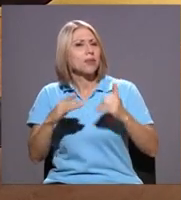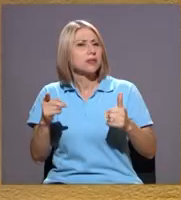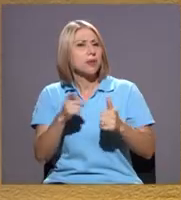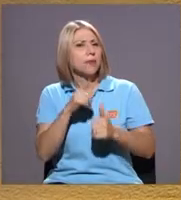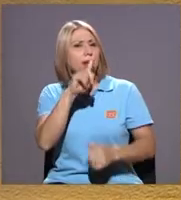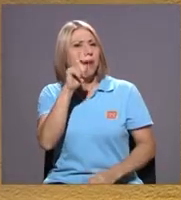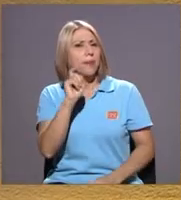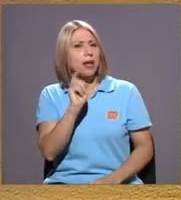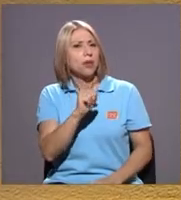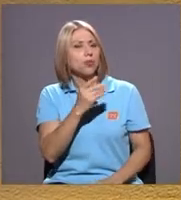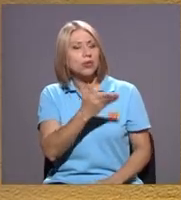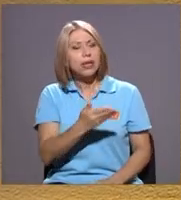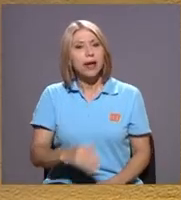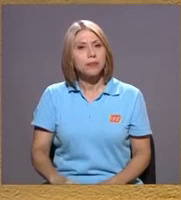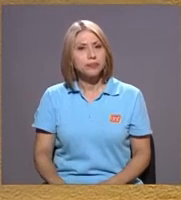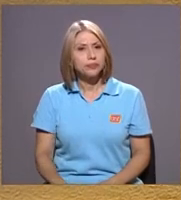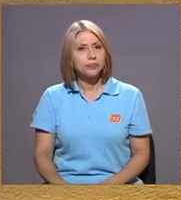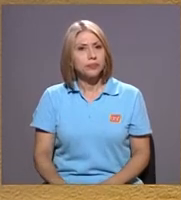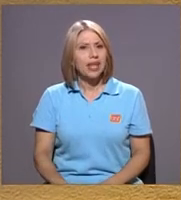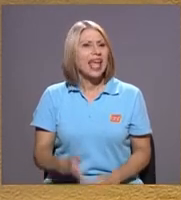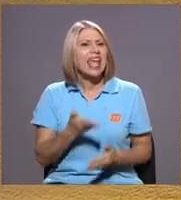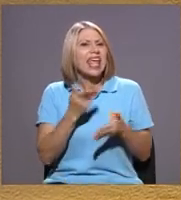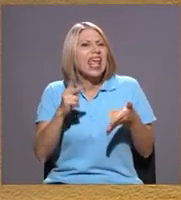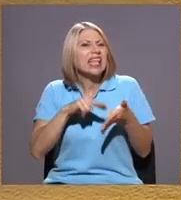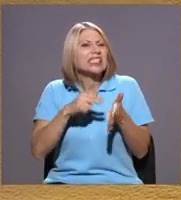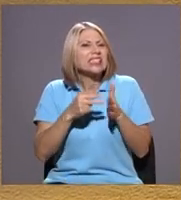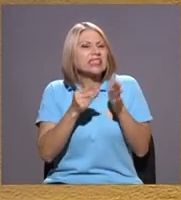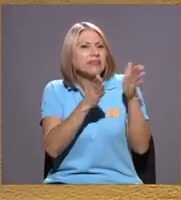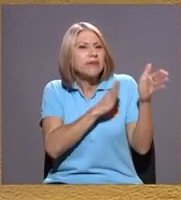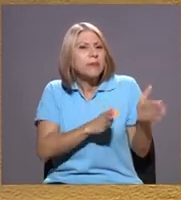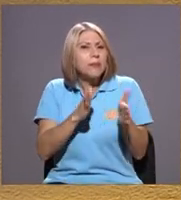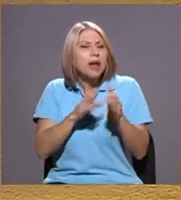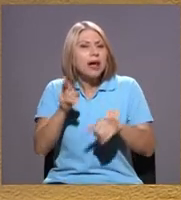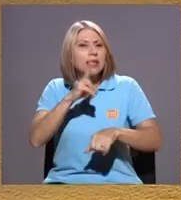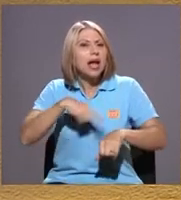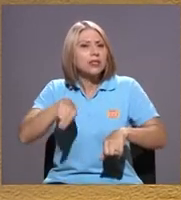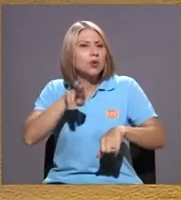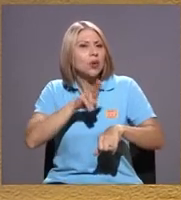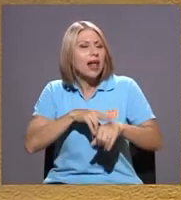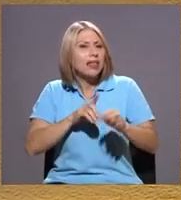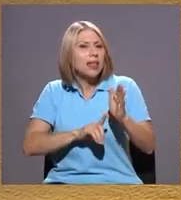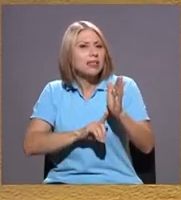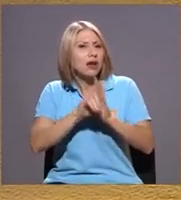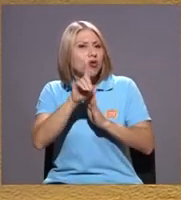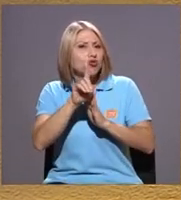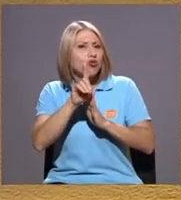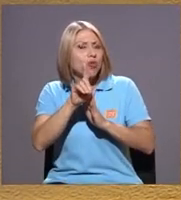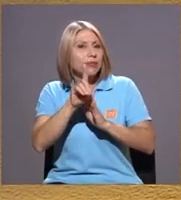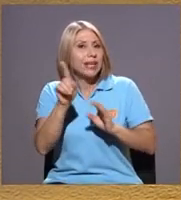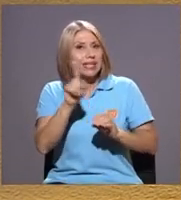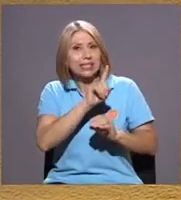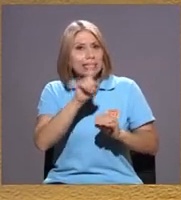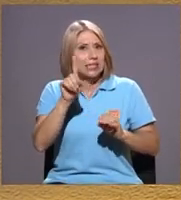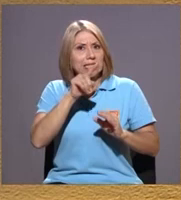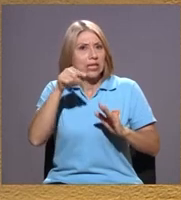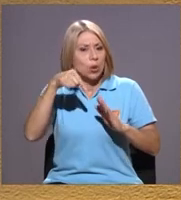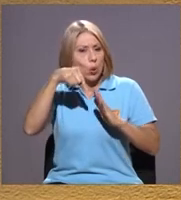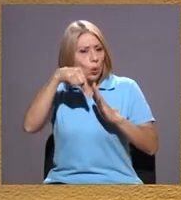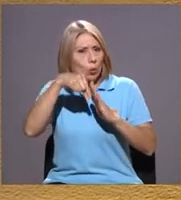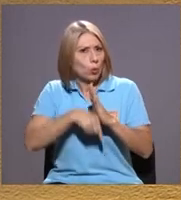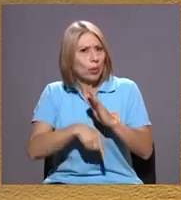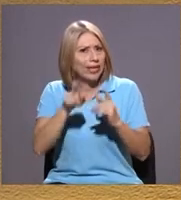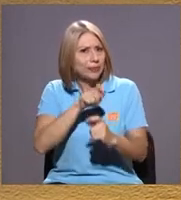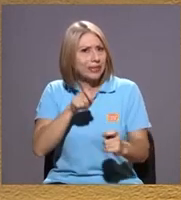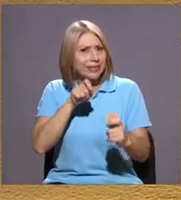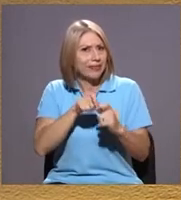pregunta es qué es un Plan Nacional de Desarrollo, sin entrar al programa, concretamente